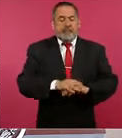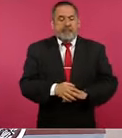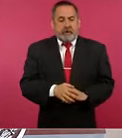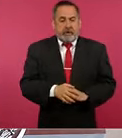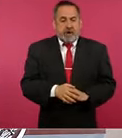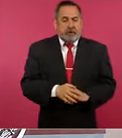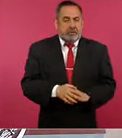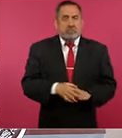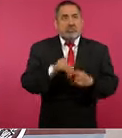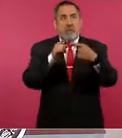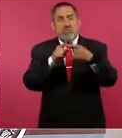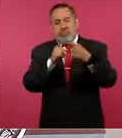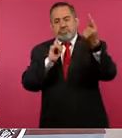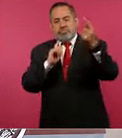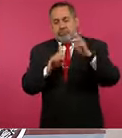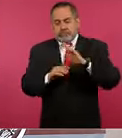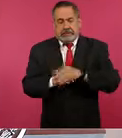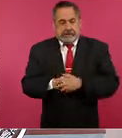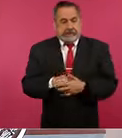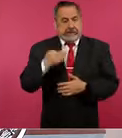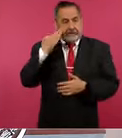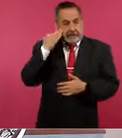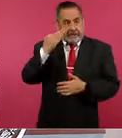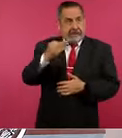rompieron las pláticas. Eso nos llevó tiempo.